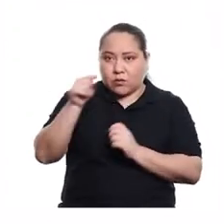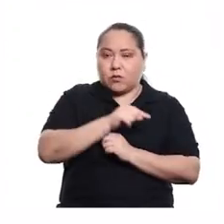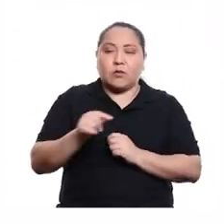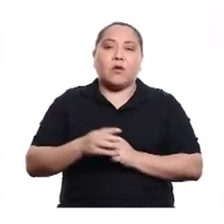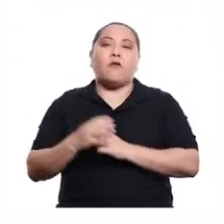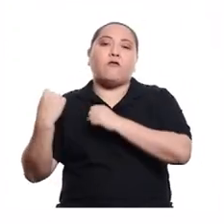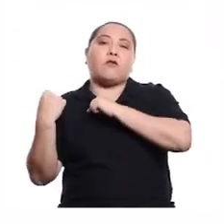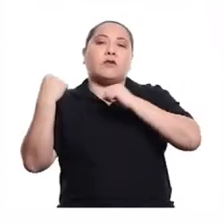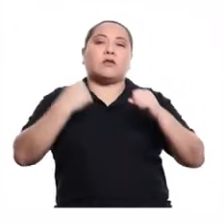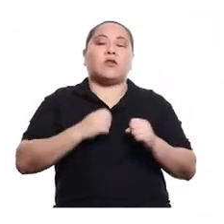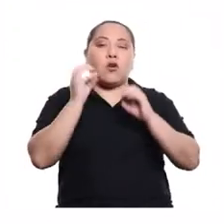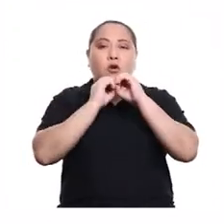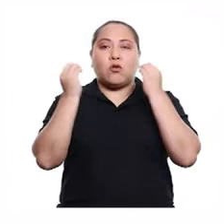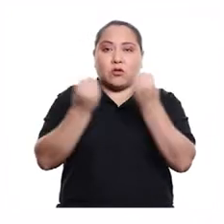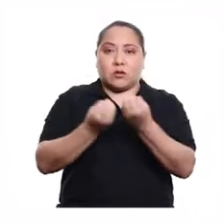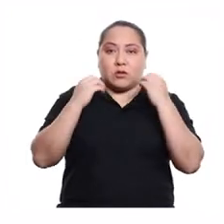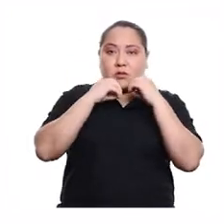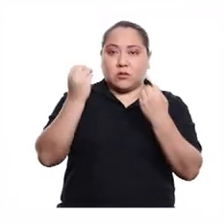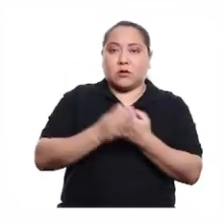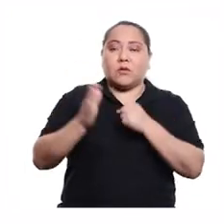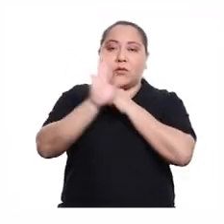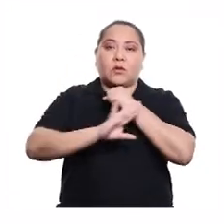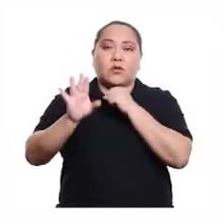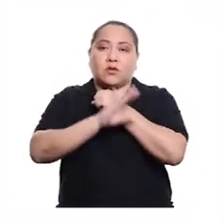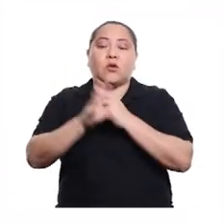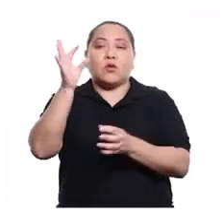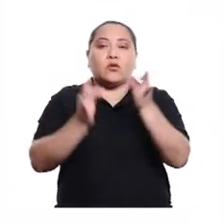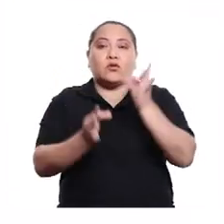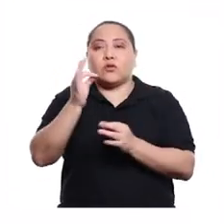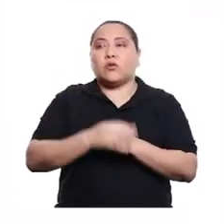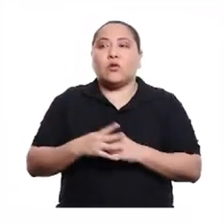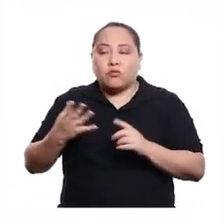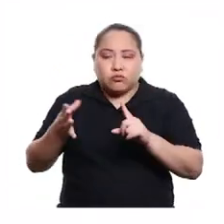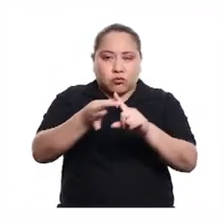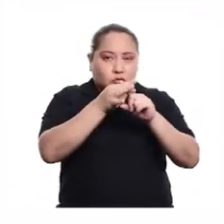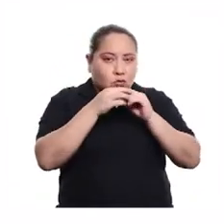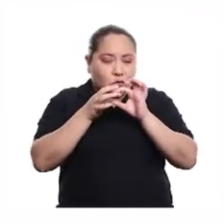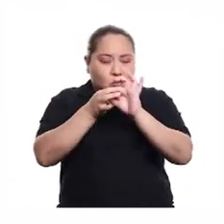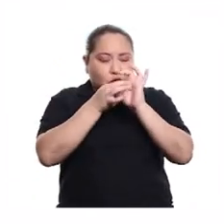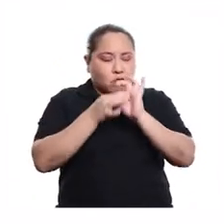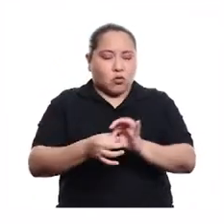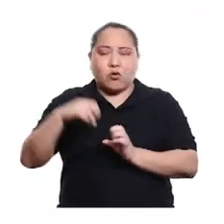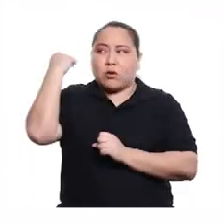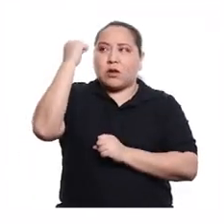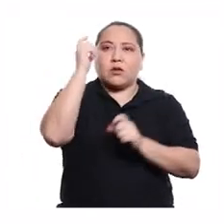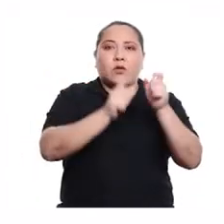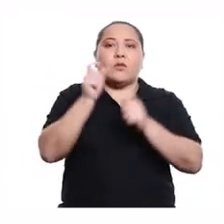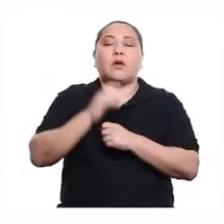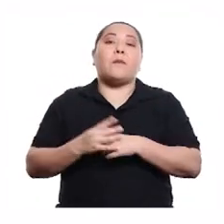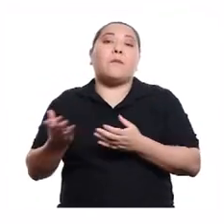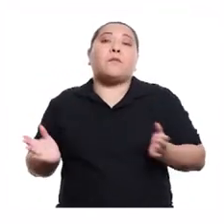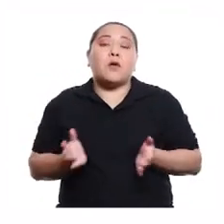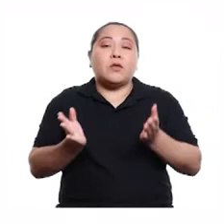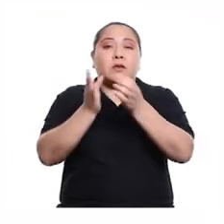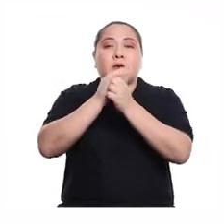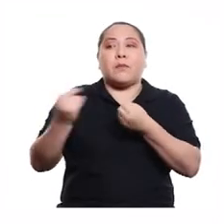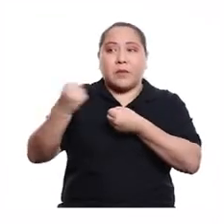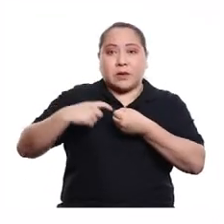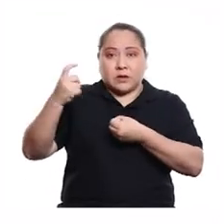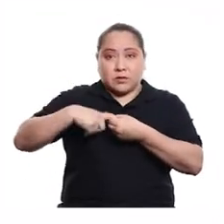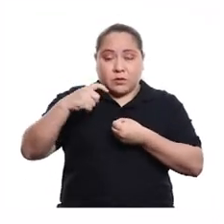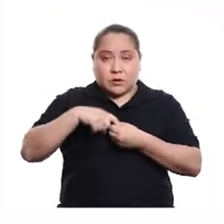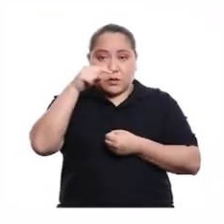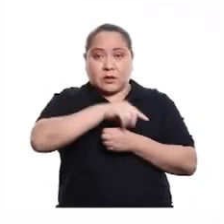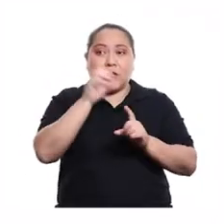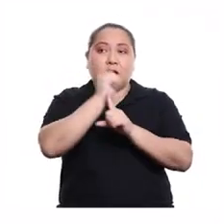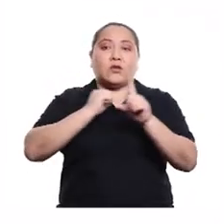la impunidad fortaleciendo las instituciones de seguridad y justicia con apego a los derechos humanos. Potenciar la